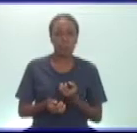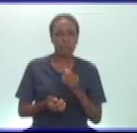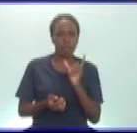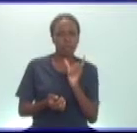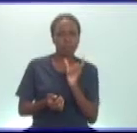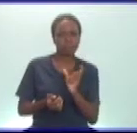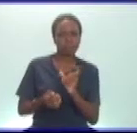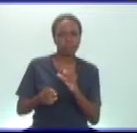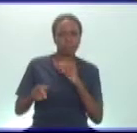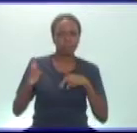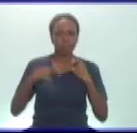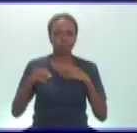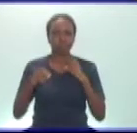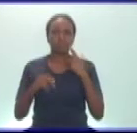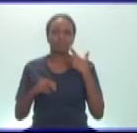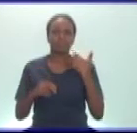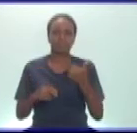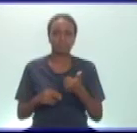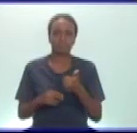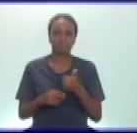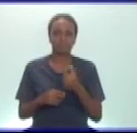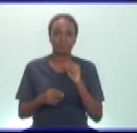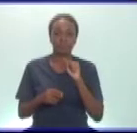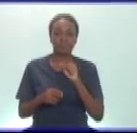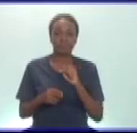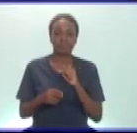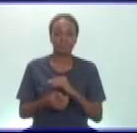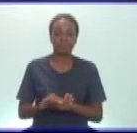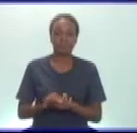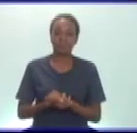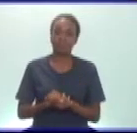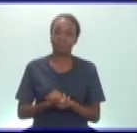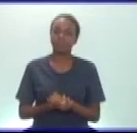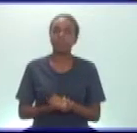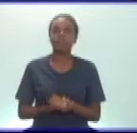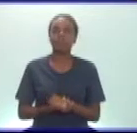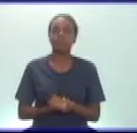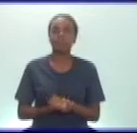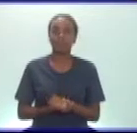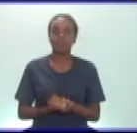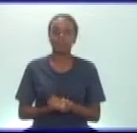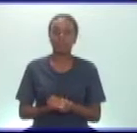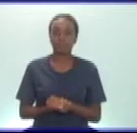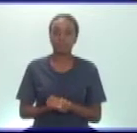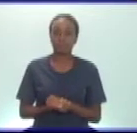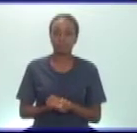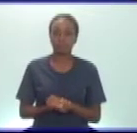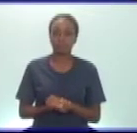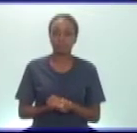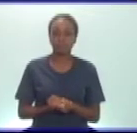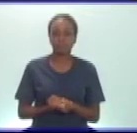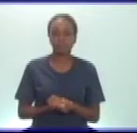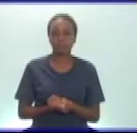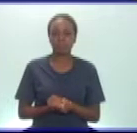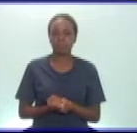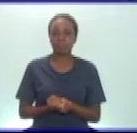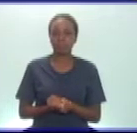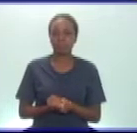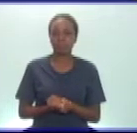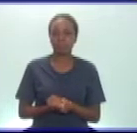encontraron? Correcto, vencido. Y un vocablo con sentido opuesto a leales,